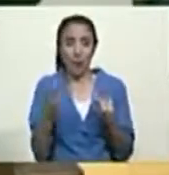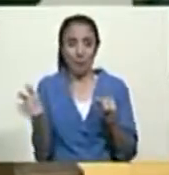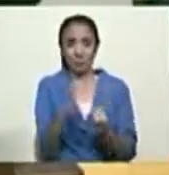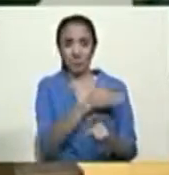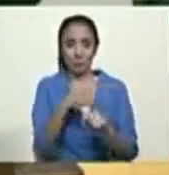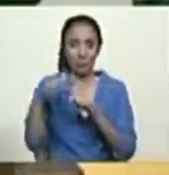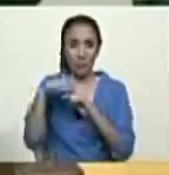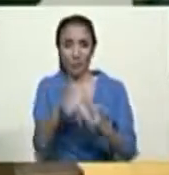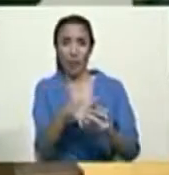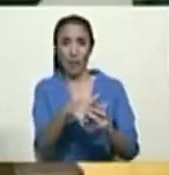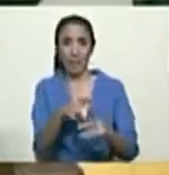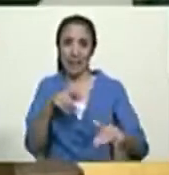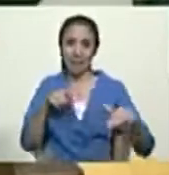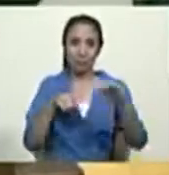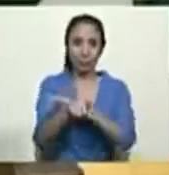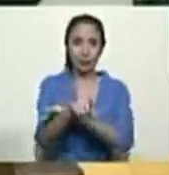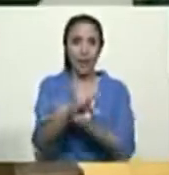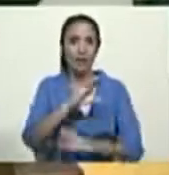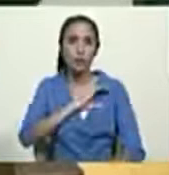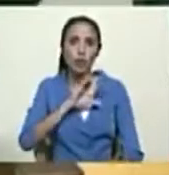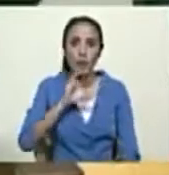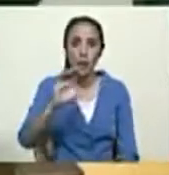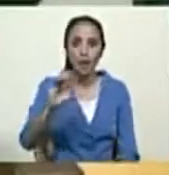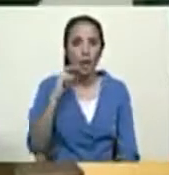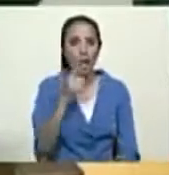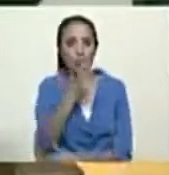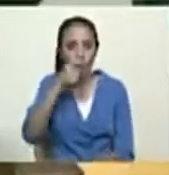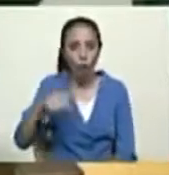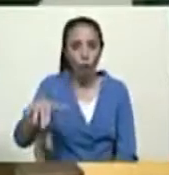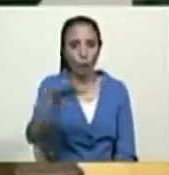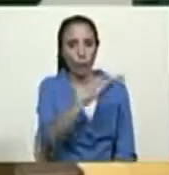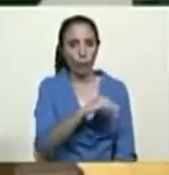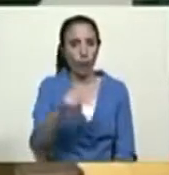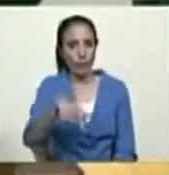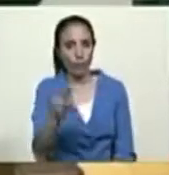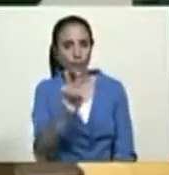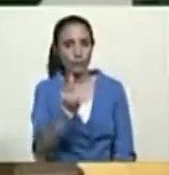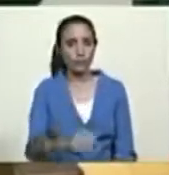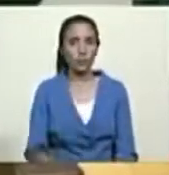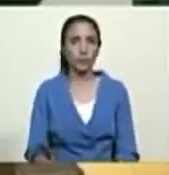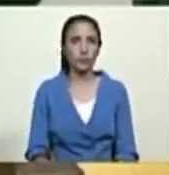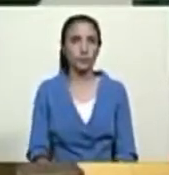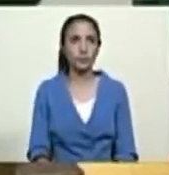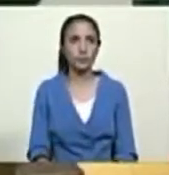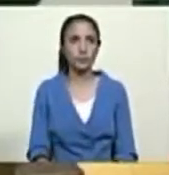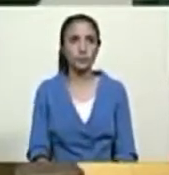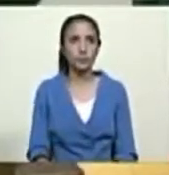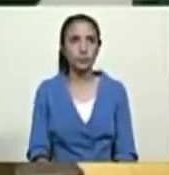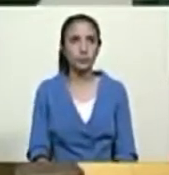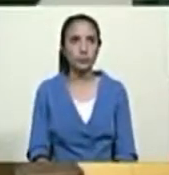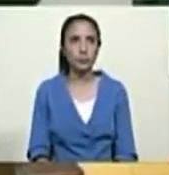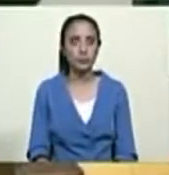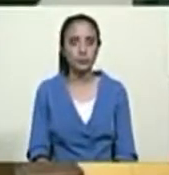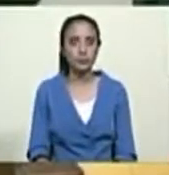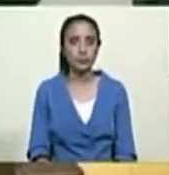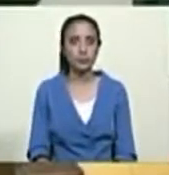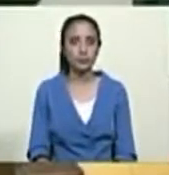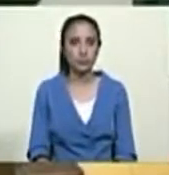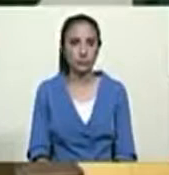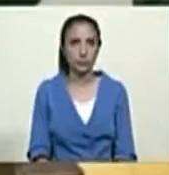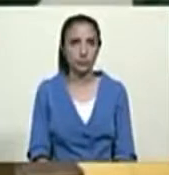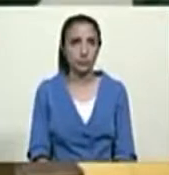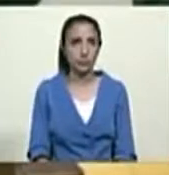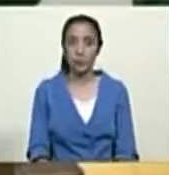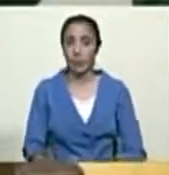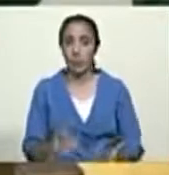para violar la sagrada soberanía del territorio de la república bolivariana de venezuela y nuestra